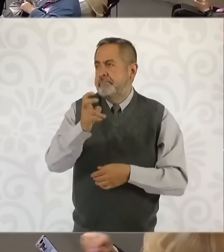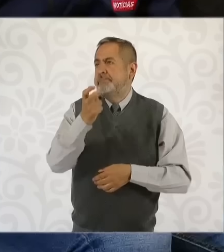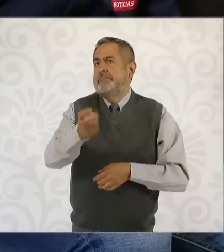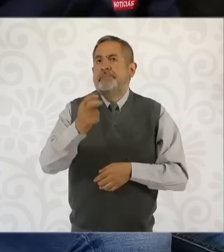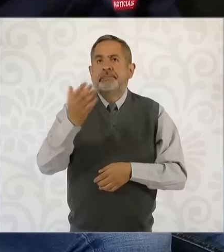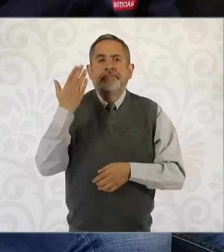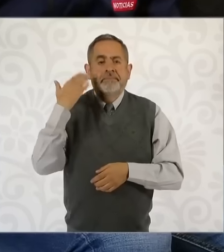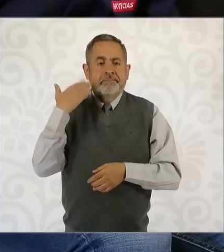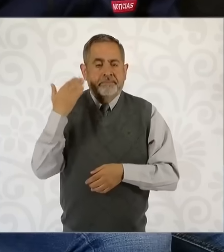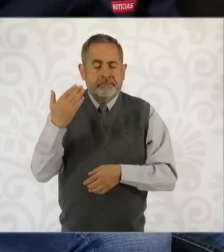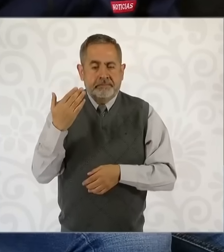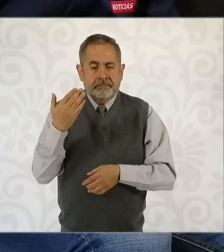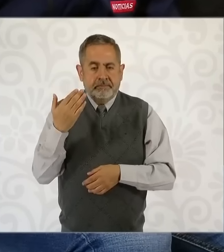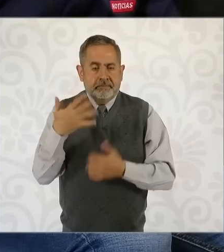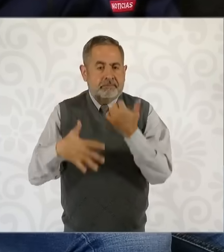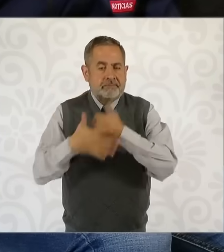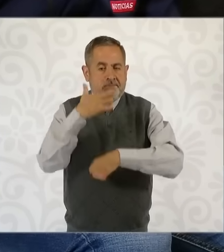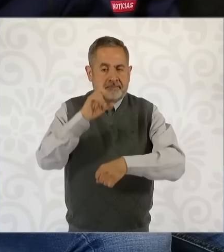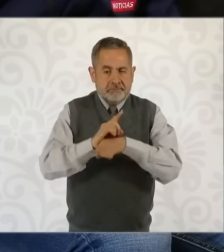hace 2 fines de semana,